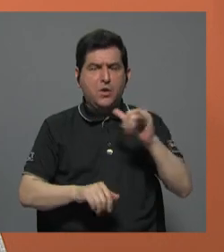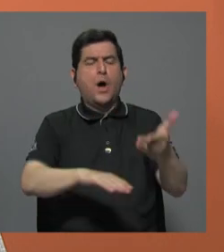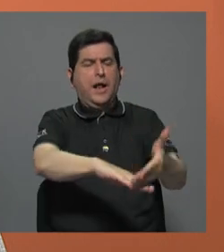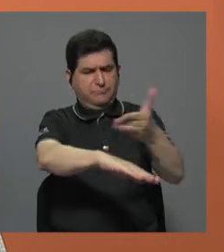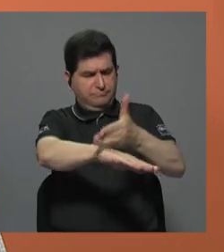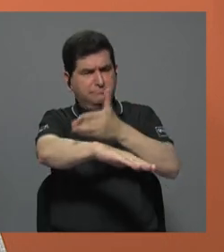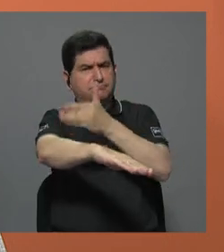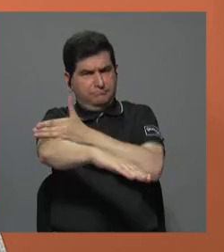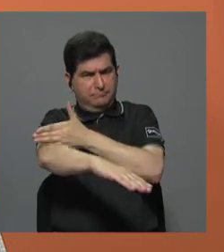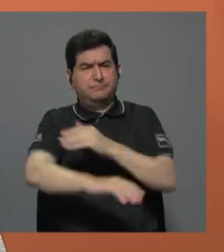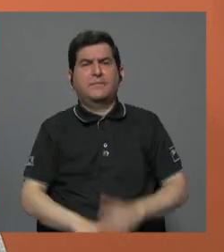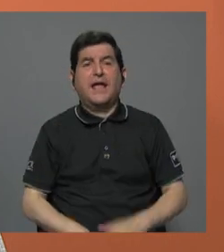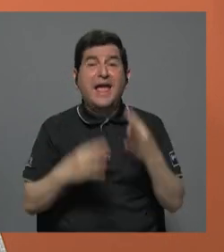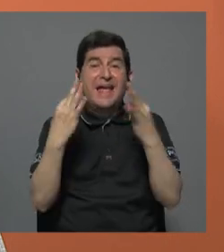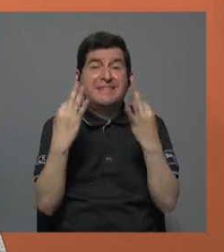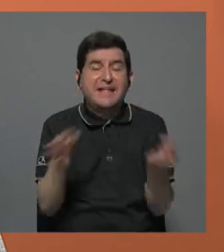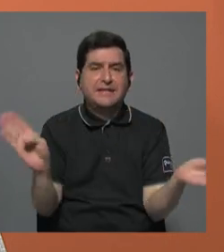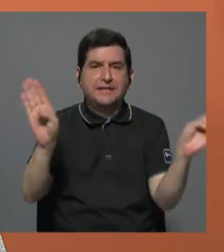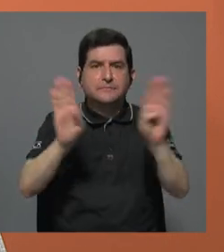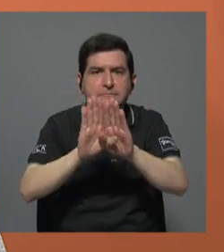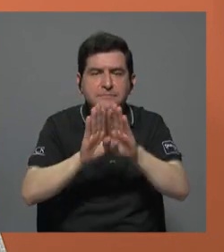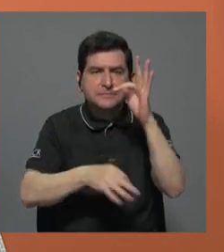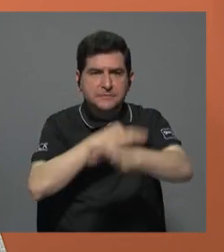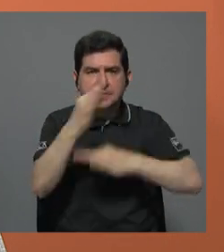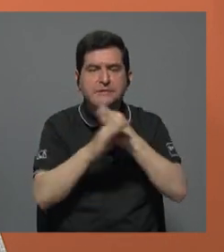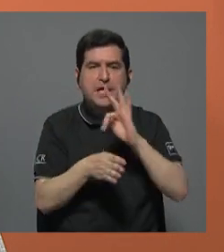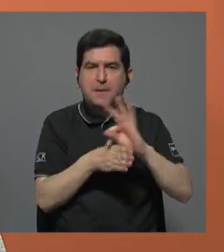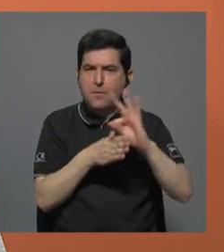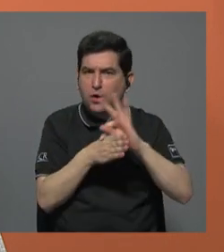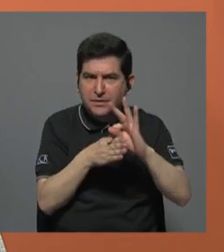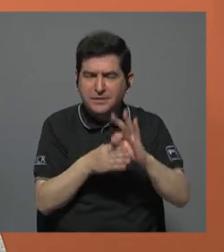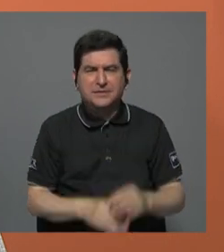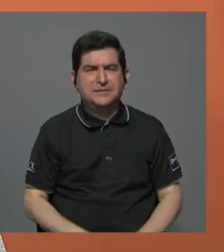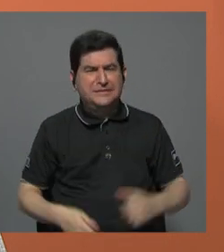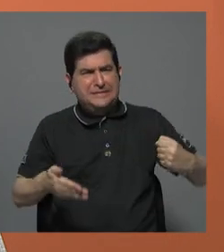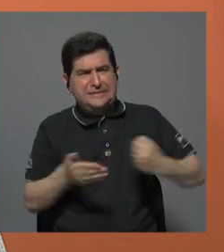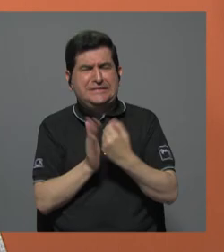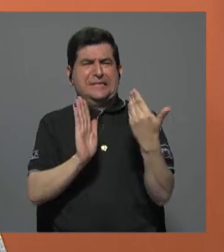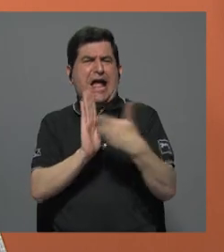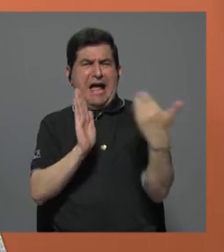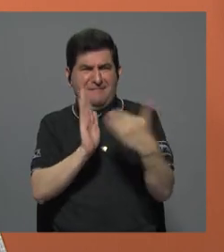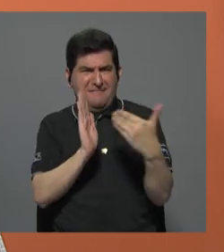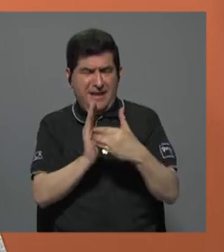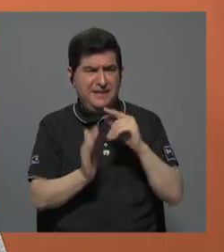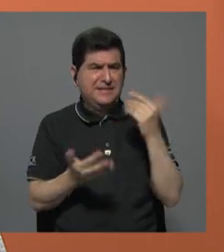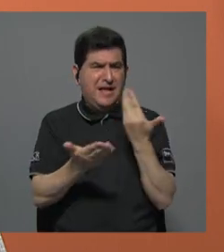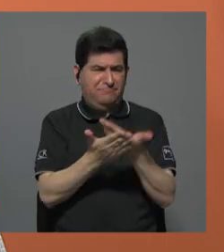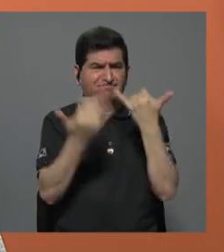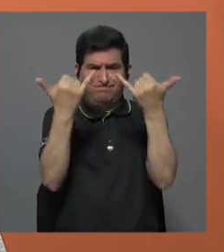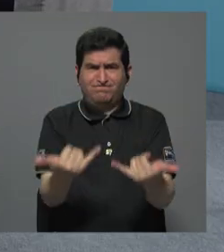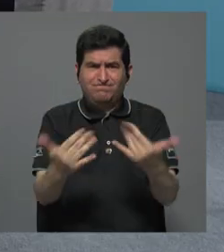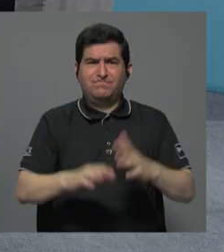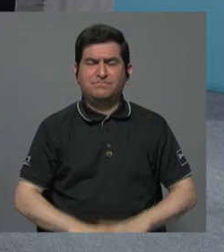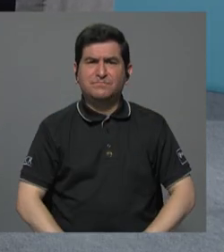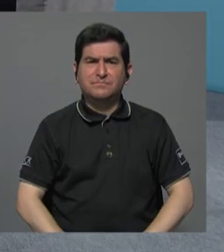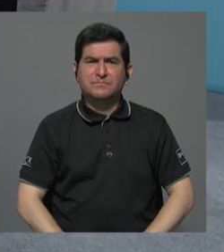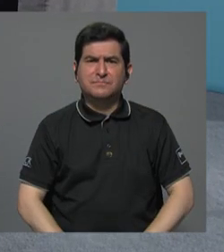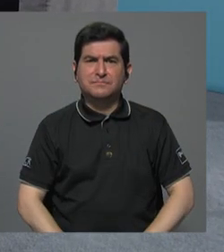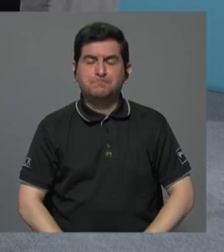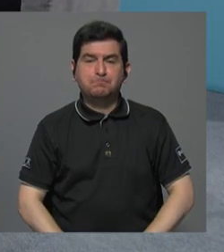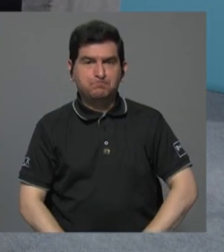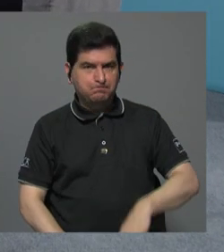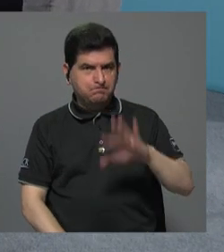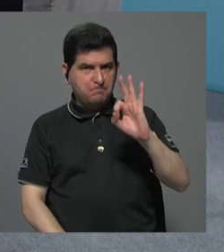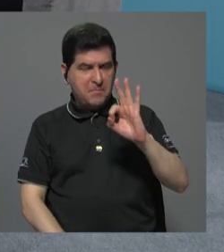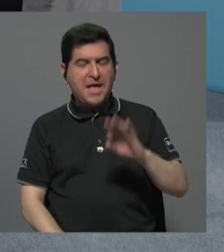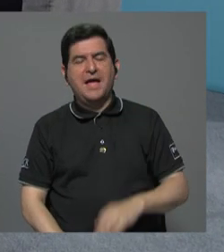avance en buscar cómo cerrar verdad este tipo de terapias que lamentablemente más bien hace muchos años seguro que se han demostrado es bueno